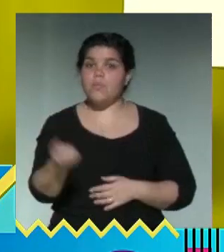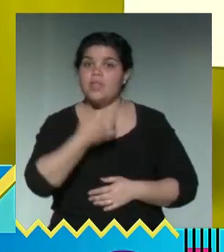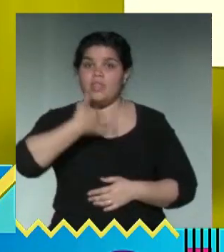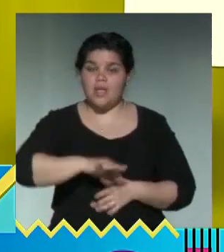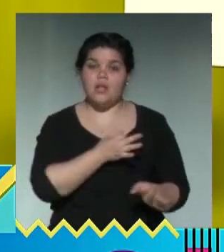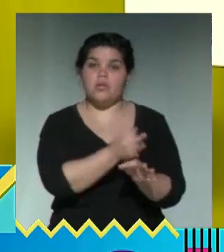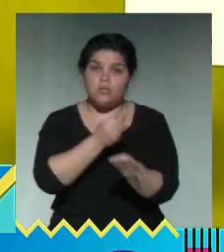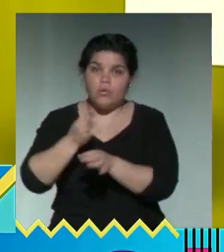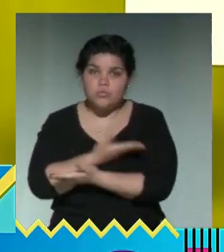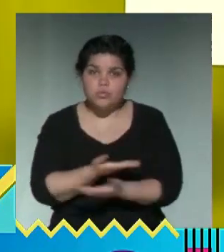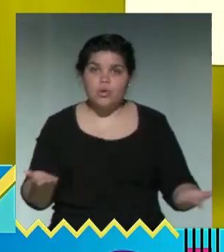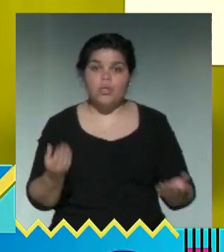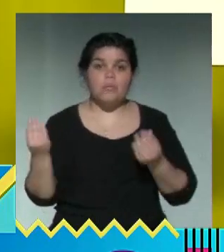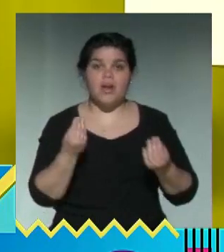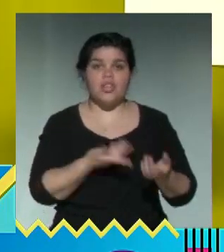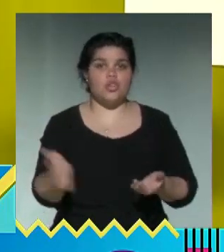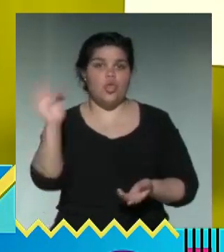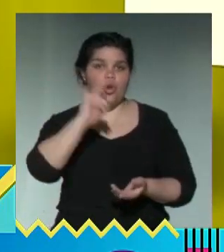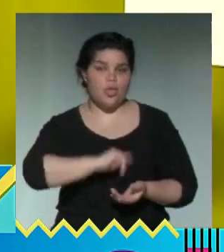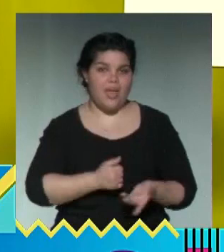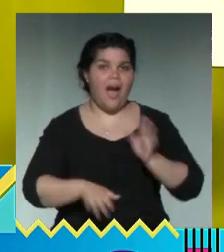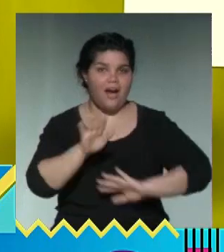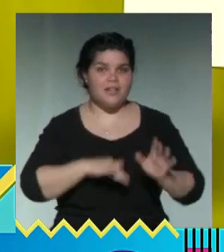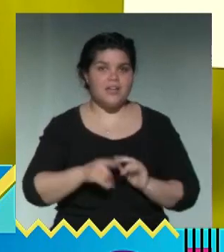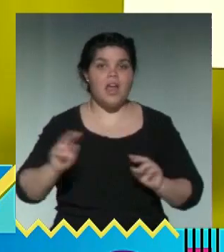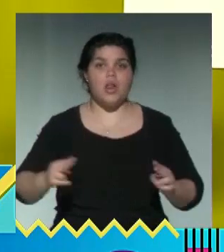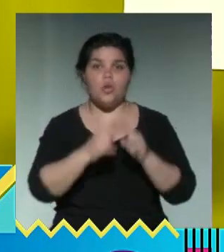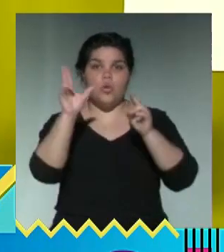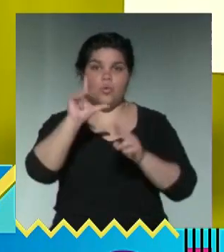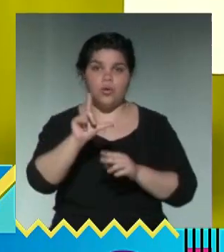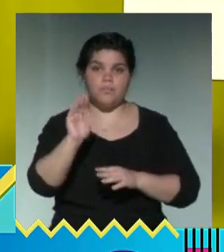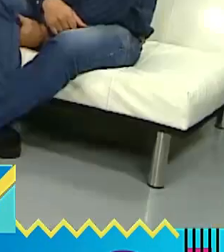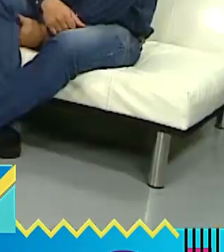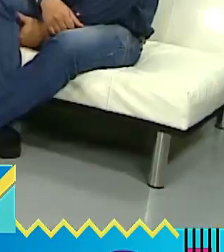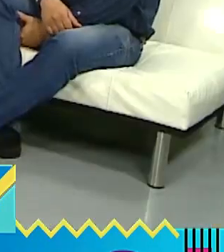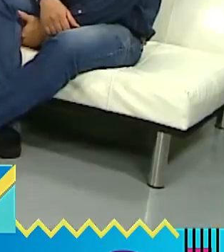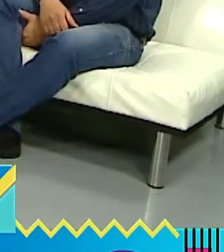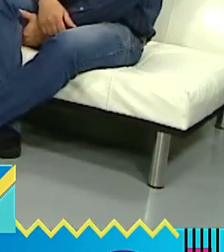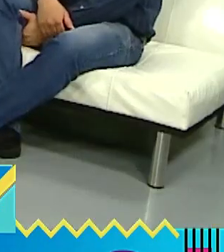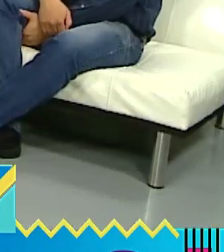educación de todos en relación a lo que hacemos día a día. Nos encontramos el lunes a las 19 horas. Chau, chau.